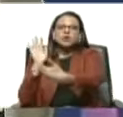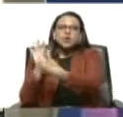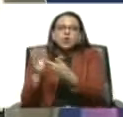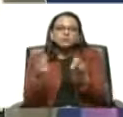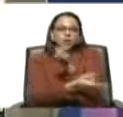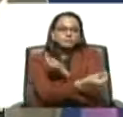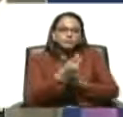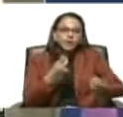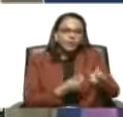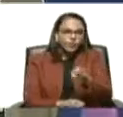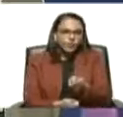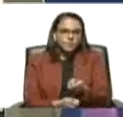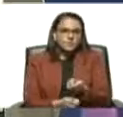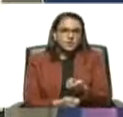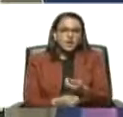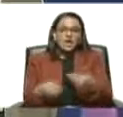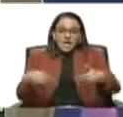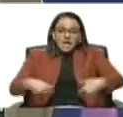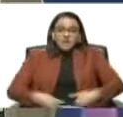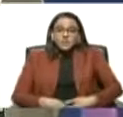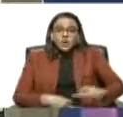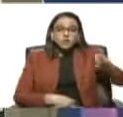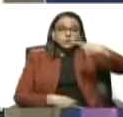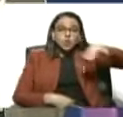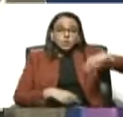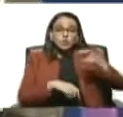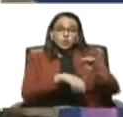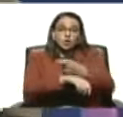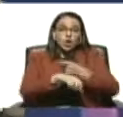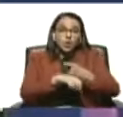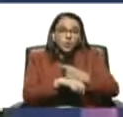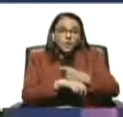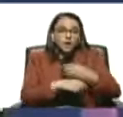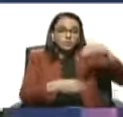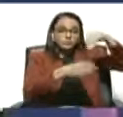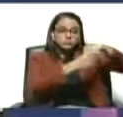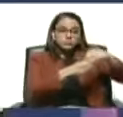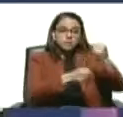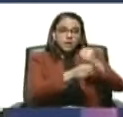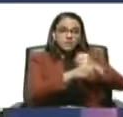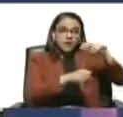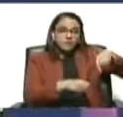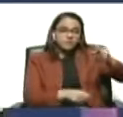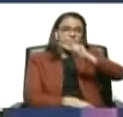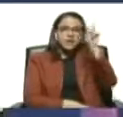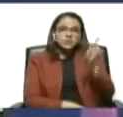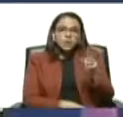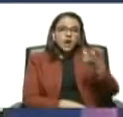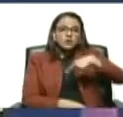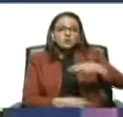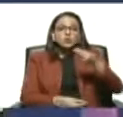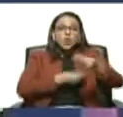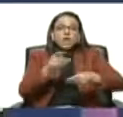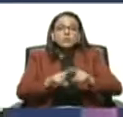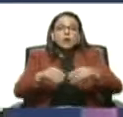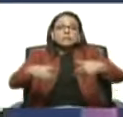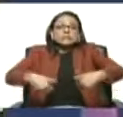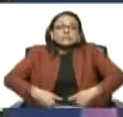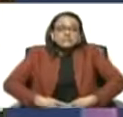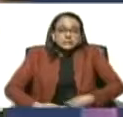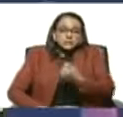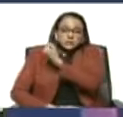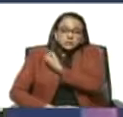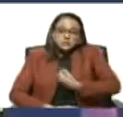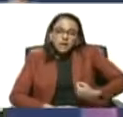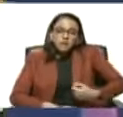del esfuerzo que las fuerzas productivas y los agentes económicos venezolanos han tenido que superar y han